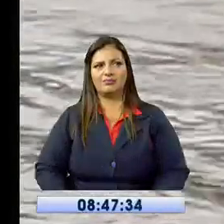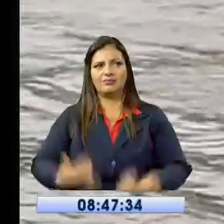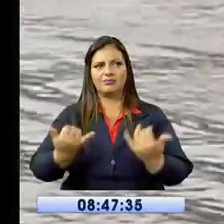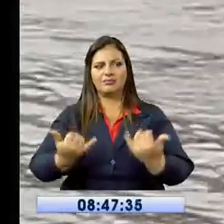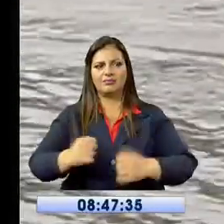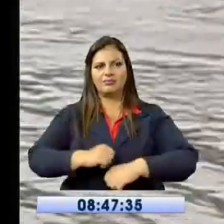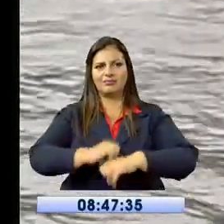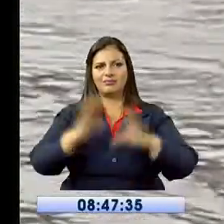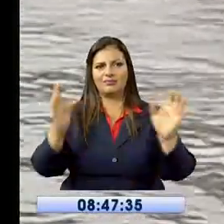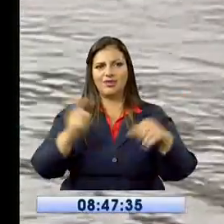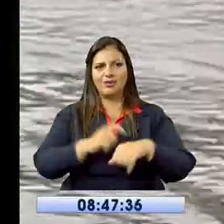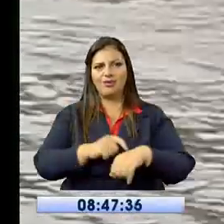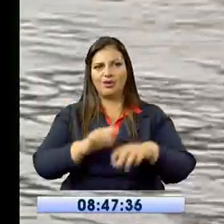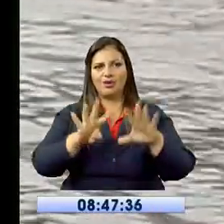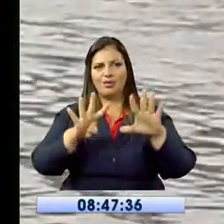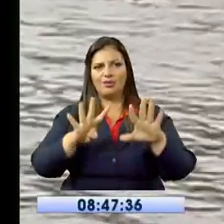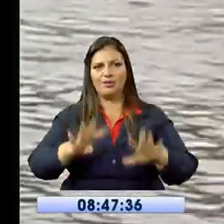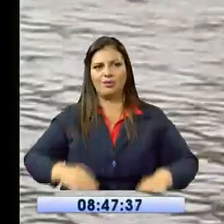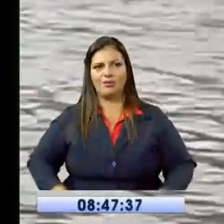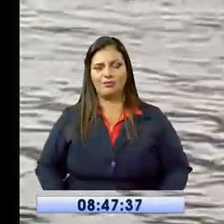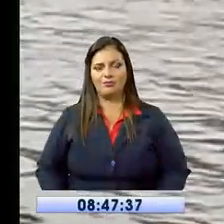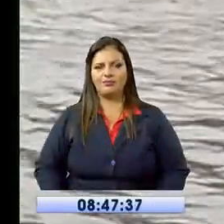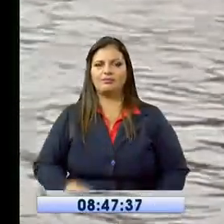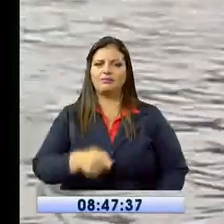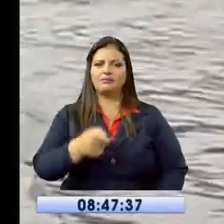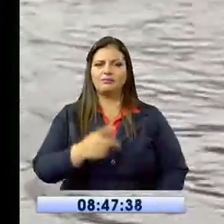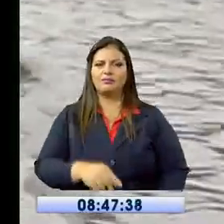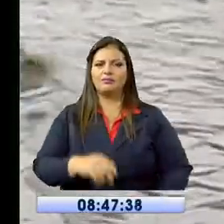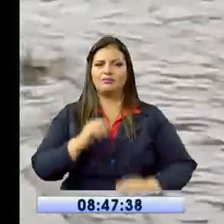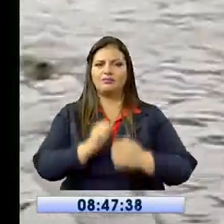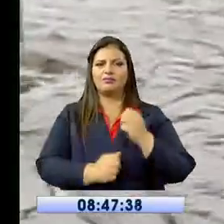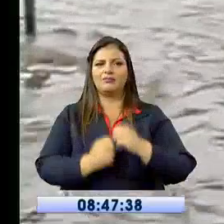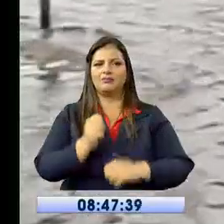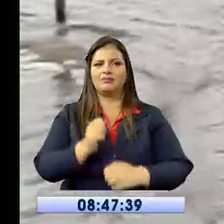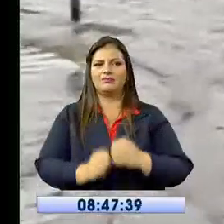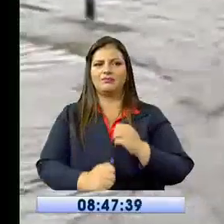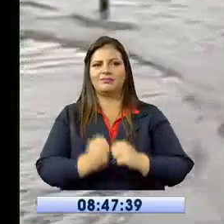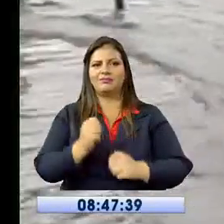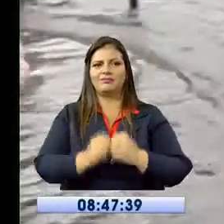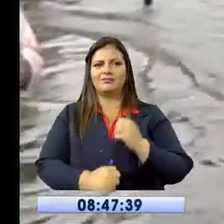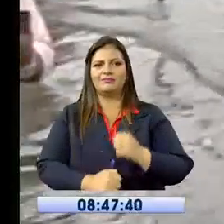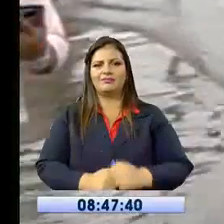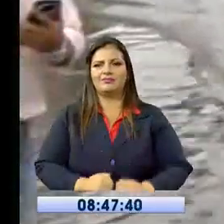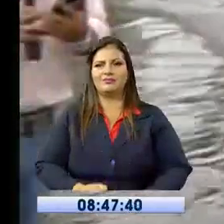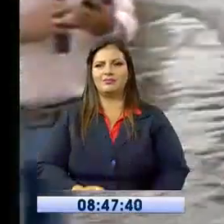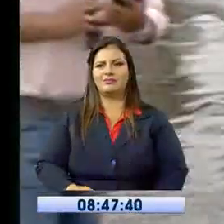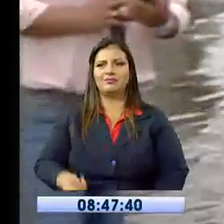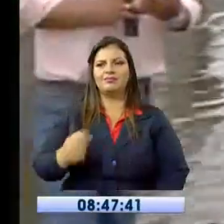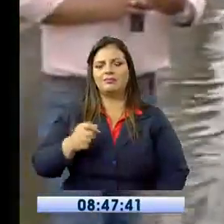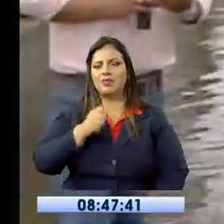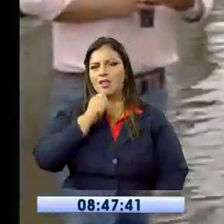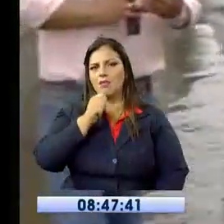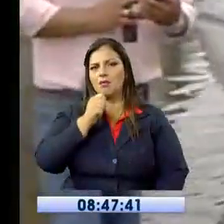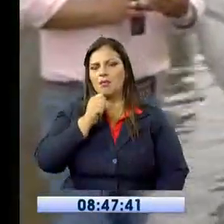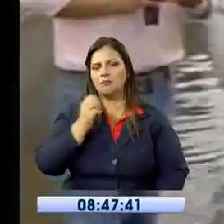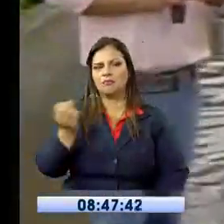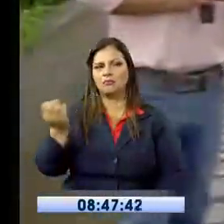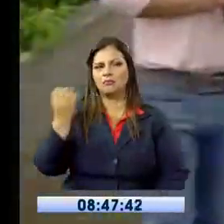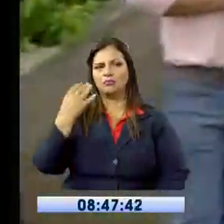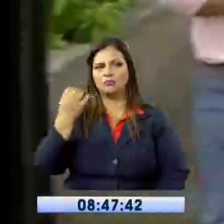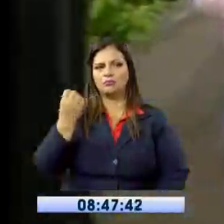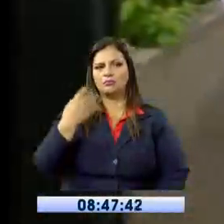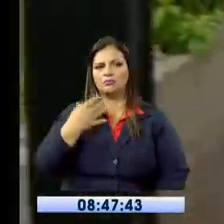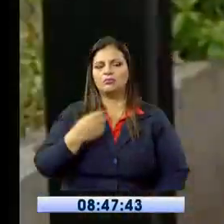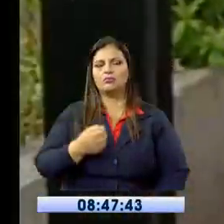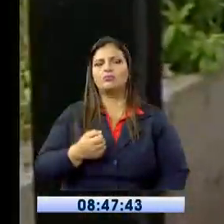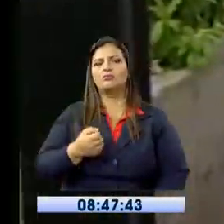todavía hay este malestar en esta zona. Me están reportando a mi Twitter personal que inclusive hay gente que